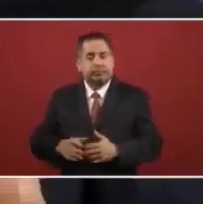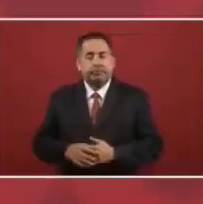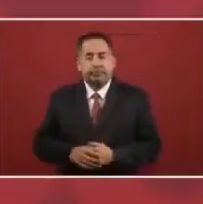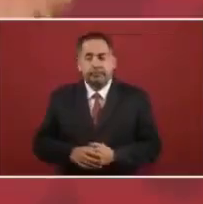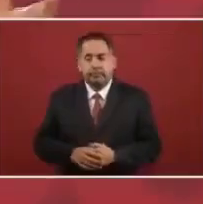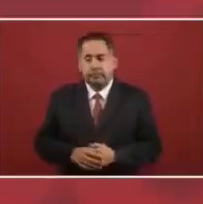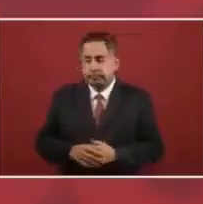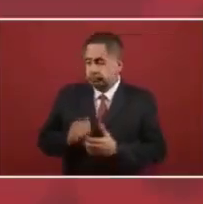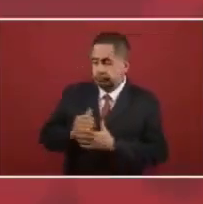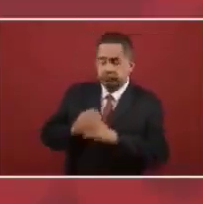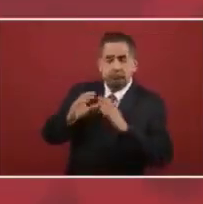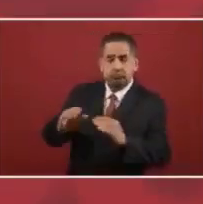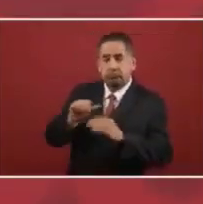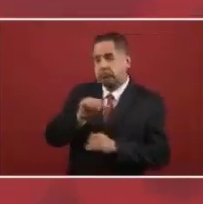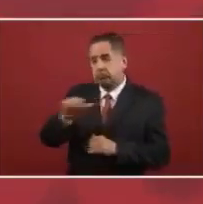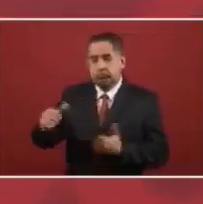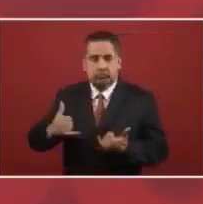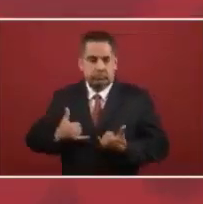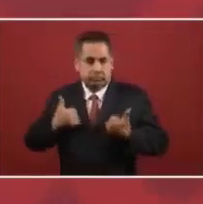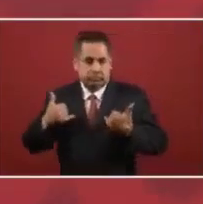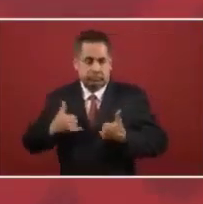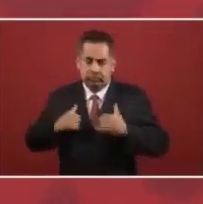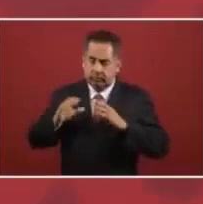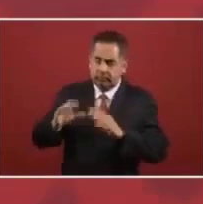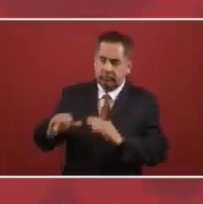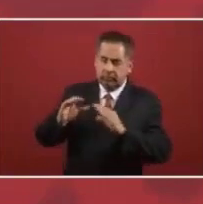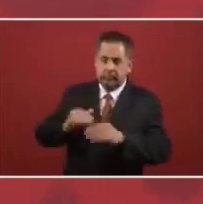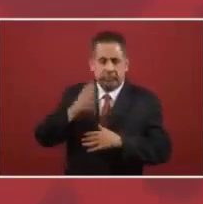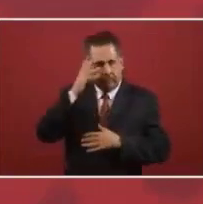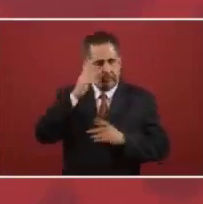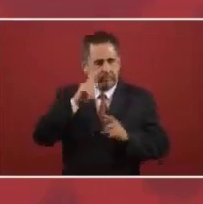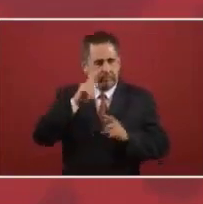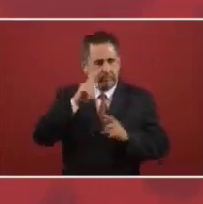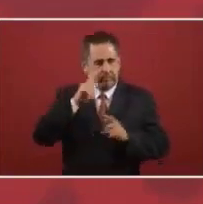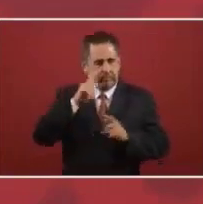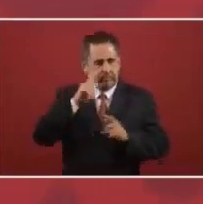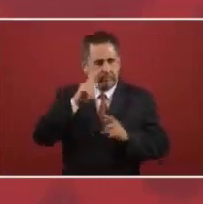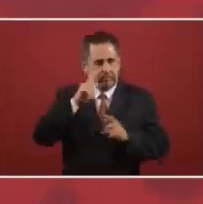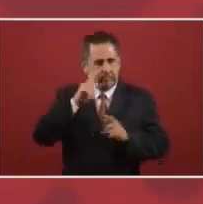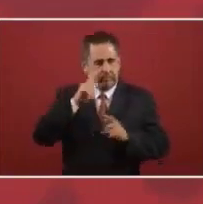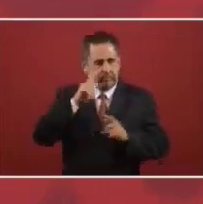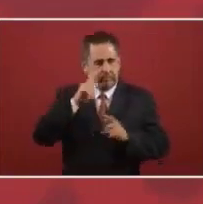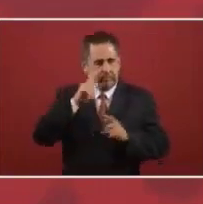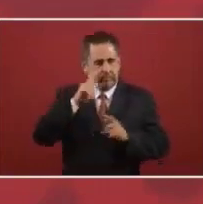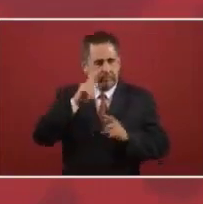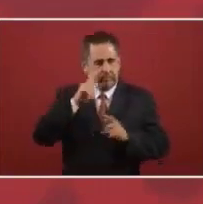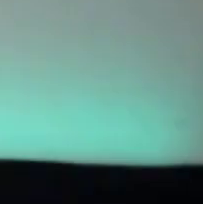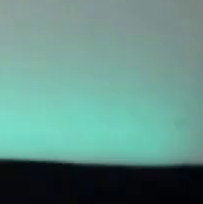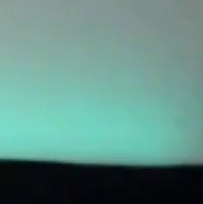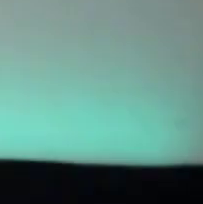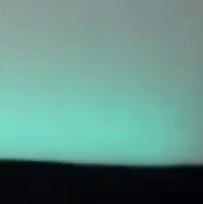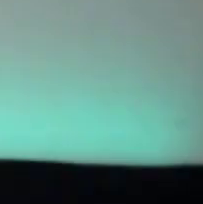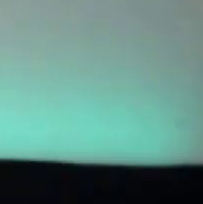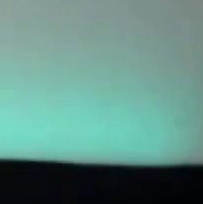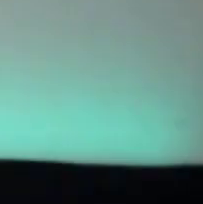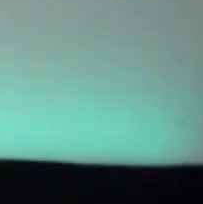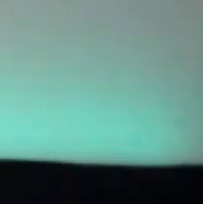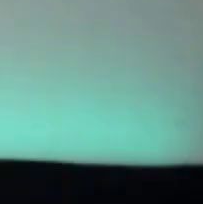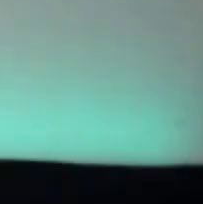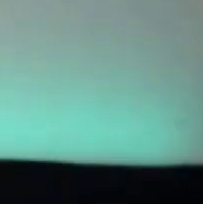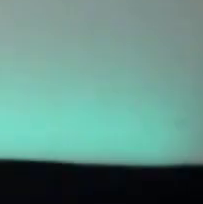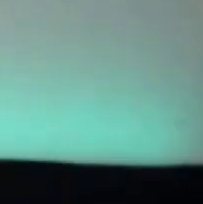formando jóvenes para relevarle aquí le voy a relacionar esto fue parte de lo que dijo el presidente